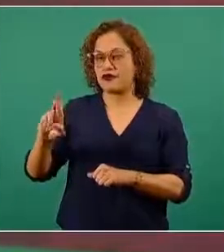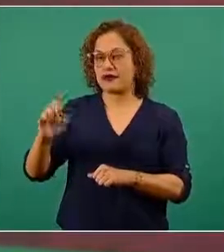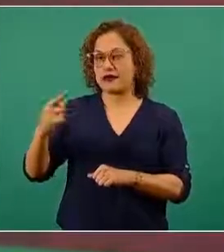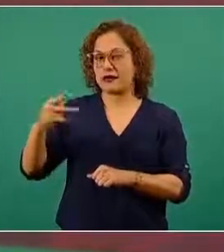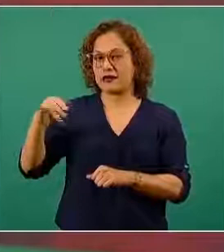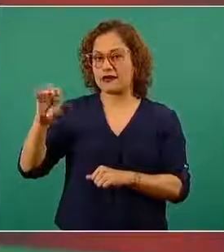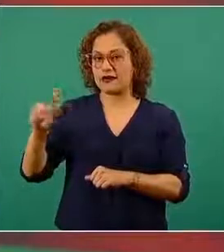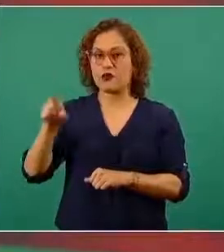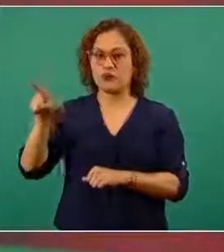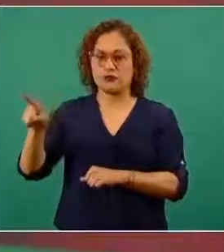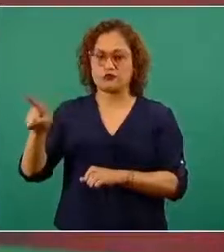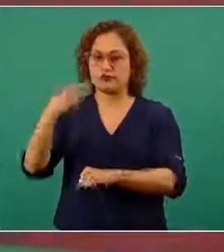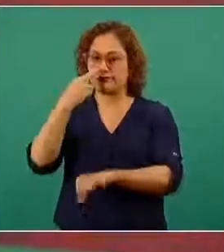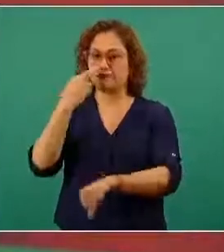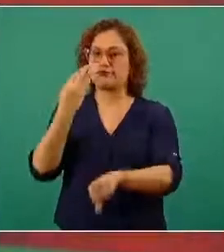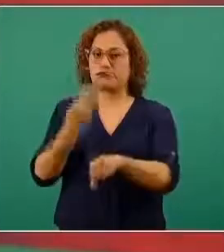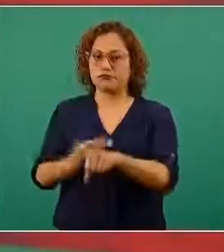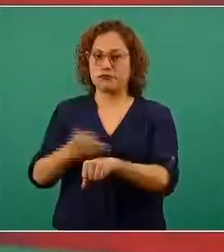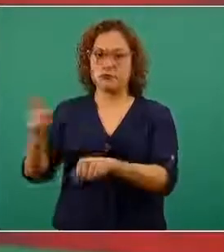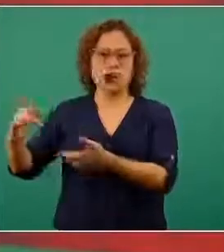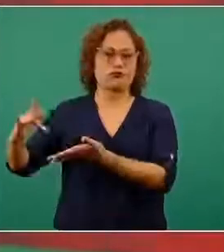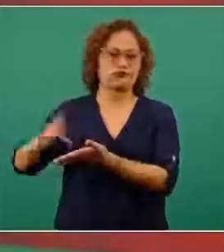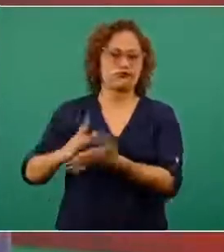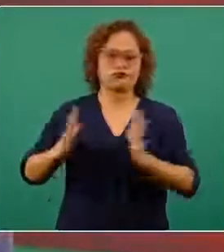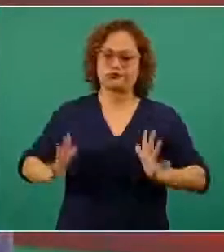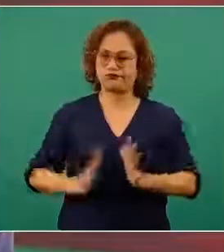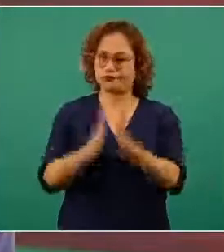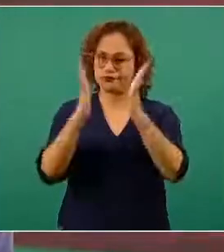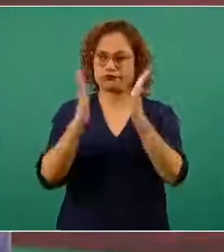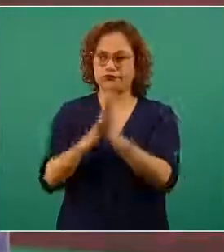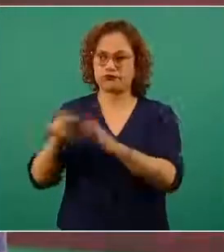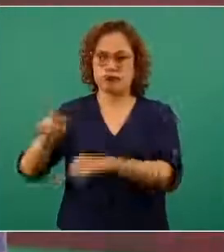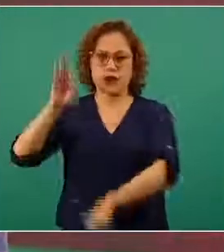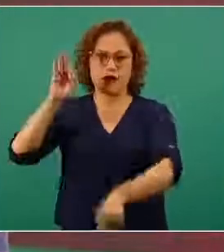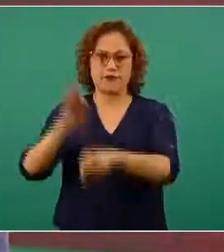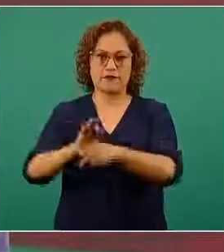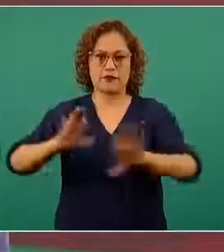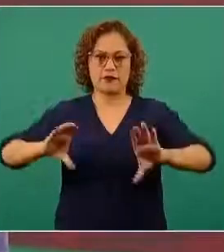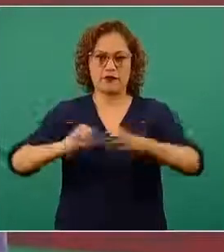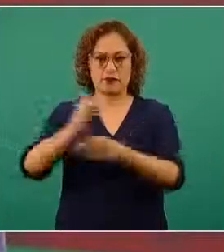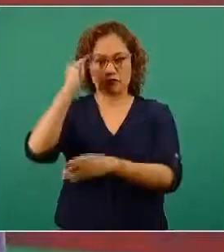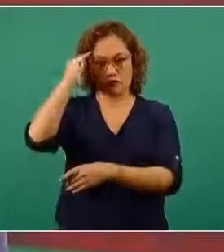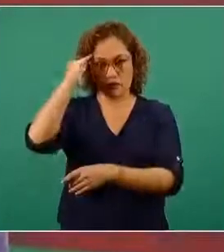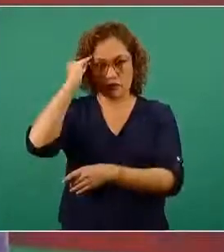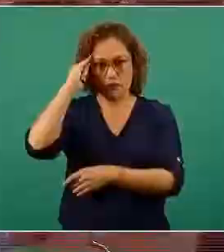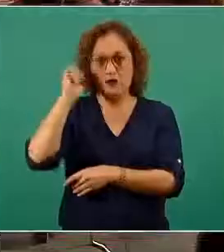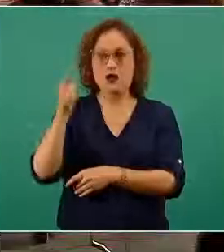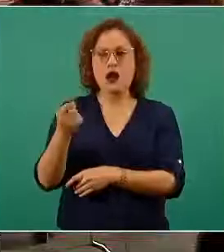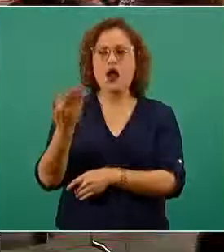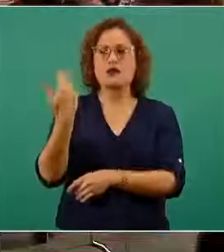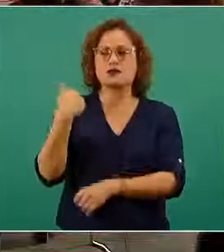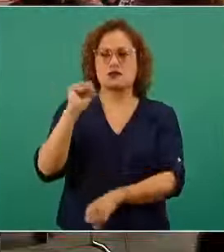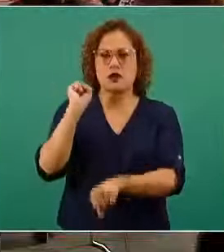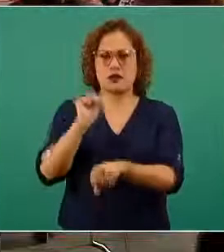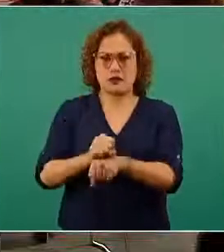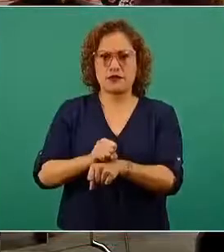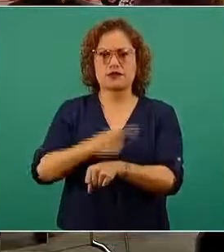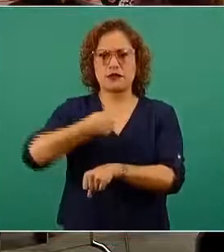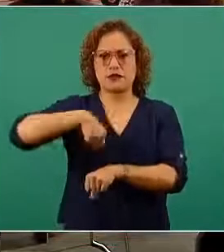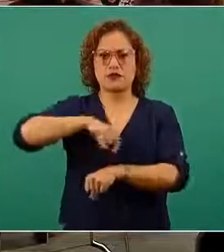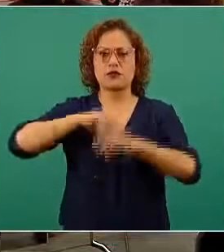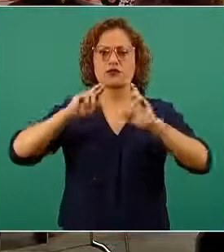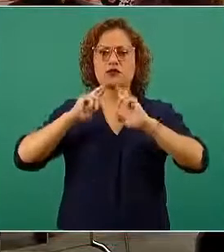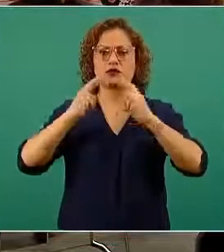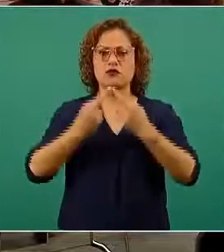muy activo en esta vinculación comunitaria. Aquí aprovecho para comentar, justo la semana pasada tuvimos la sesión ordinaria de la Junta